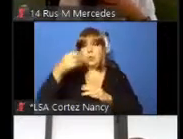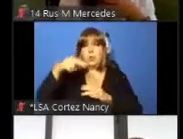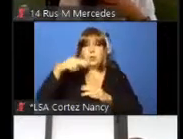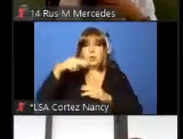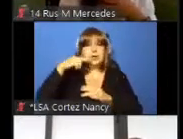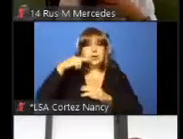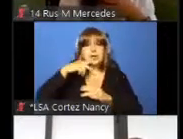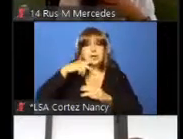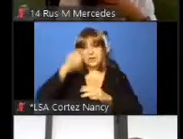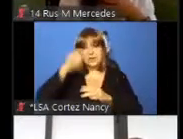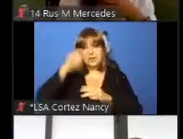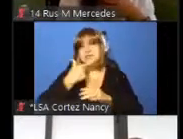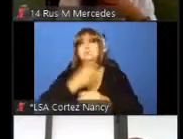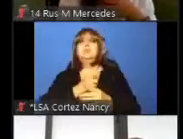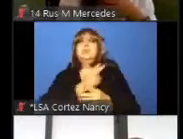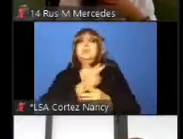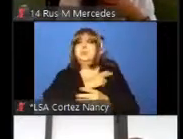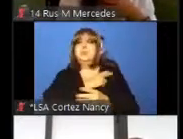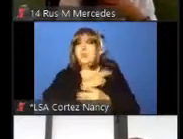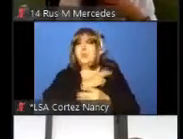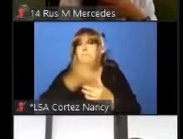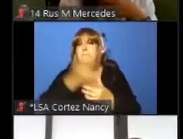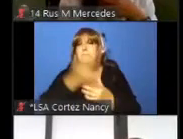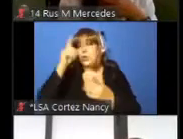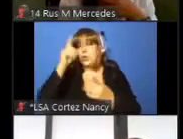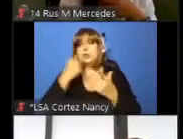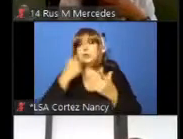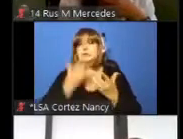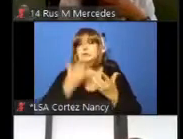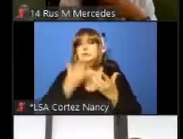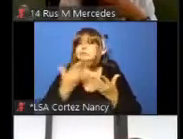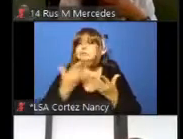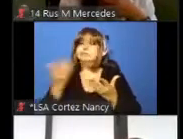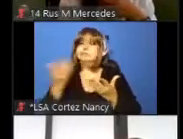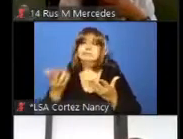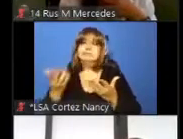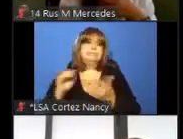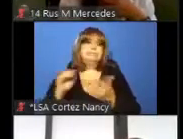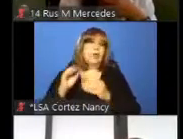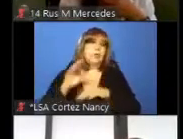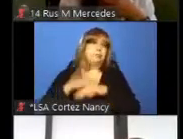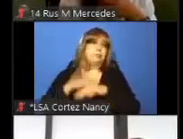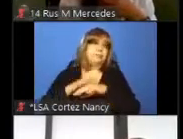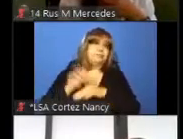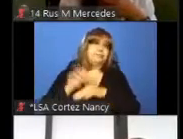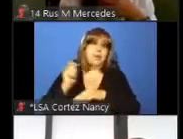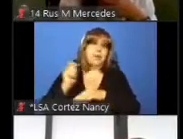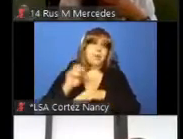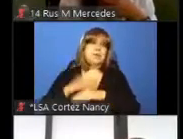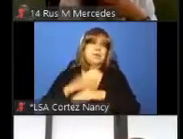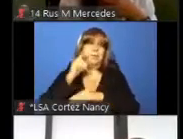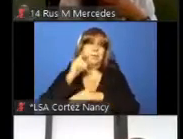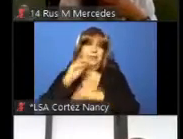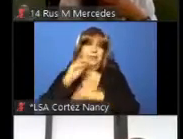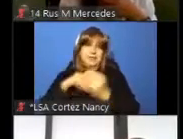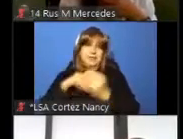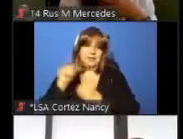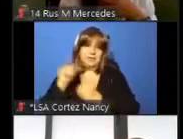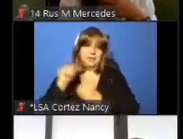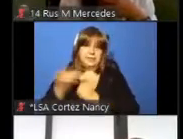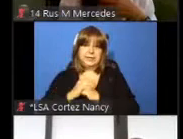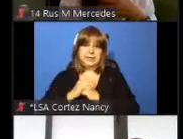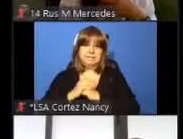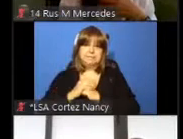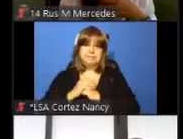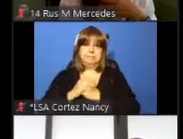discurso y que lamentablemente se ha escuchado en casos que lloramos con sangre y que y que ha